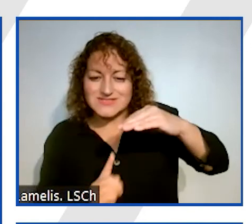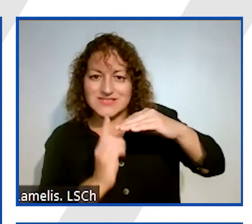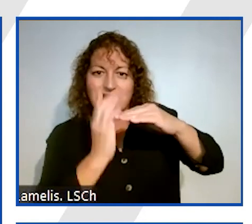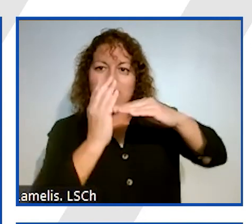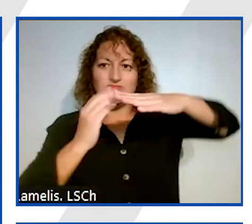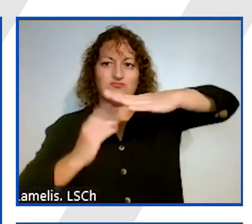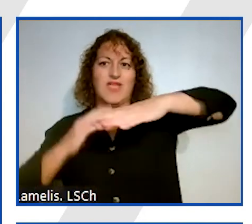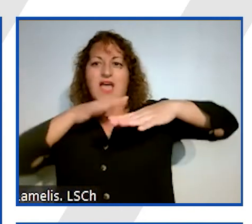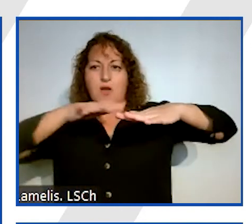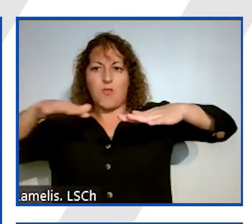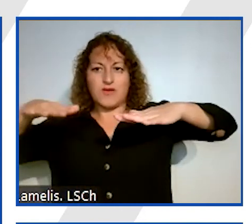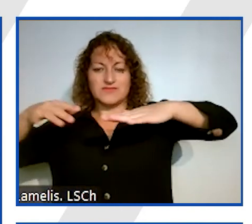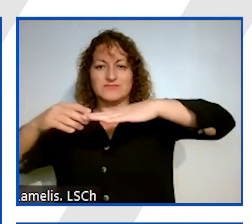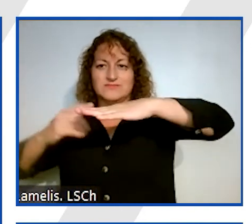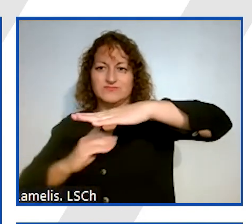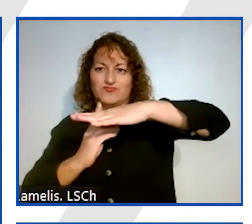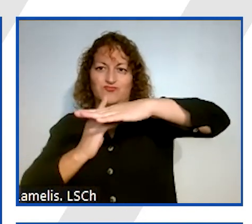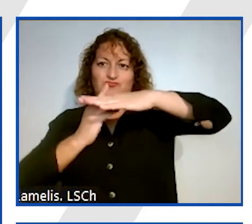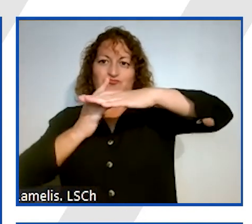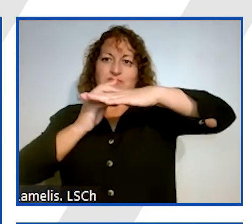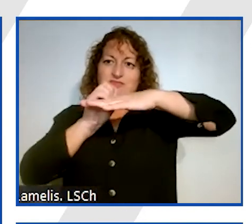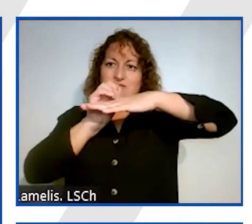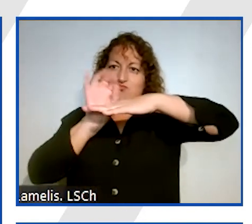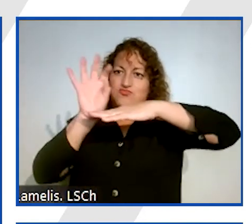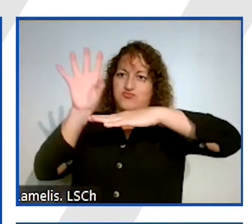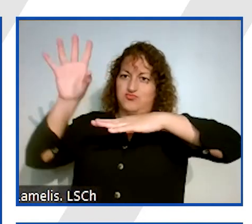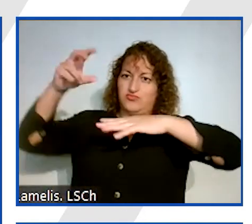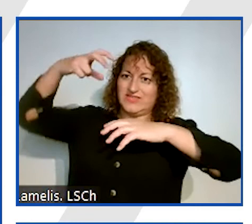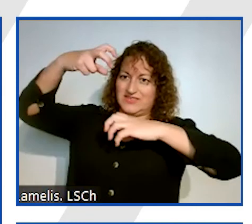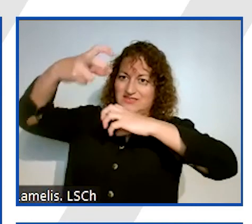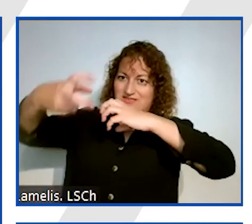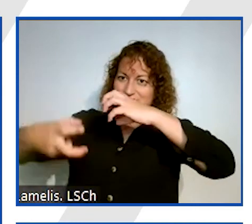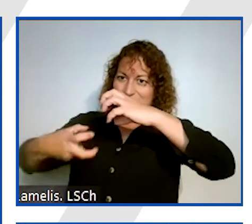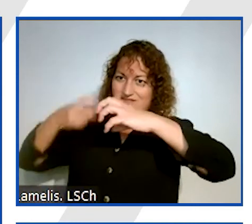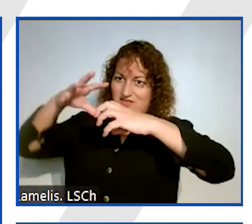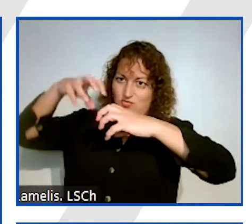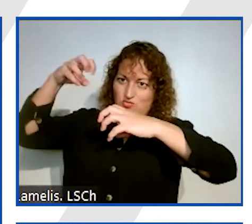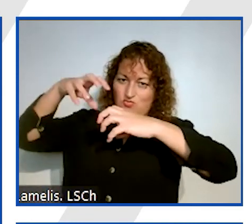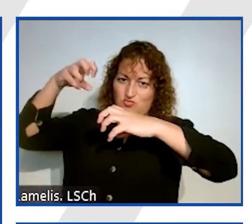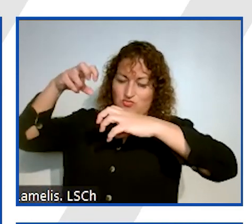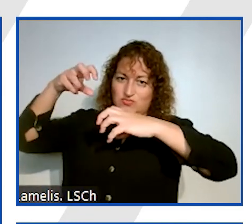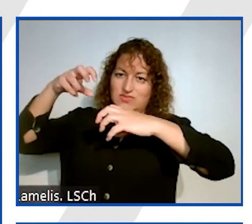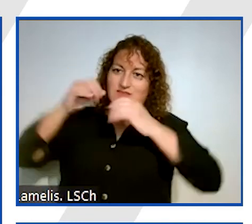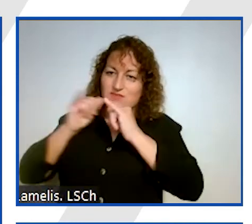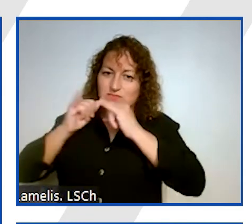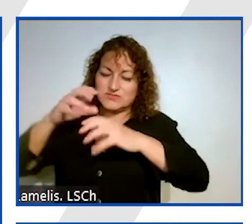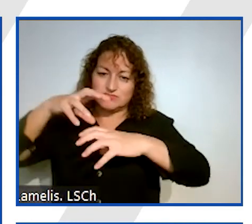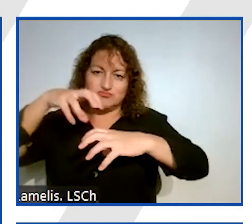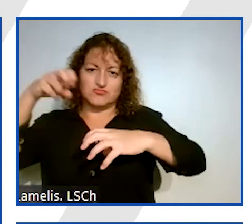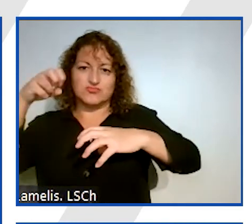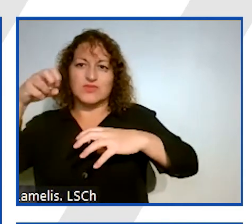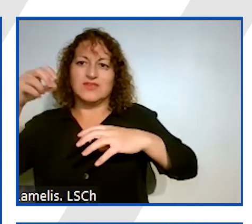transmisor pudo enviar la información al satélite y en tiempo real pudimos rescatar su posición. Y asociado a eso, la temperatura,